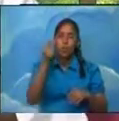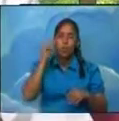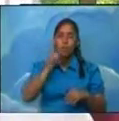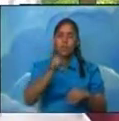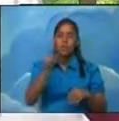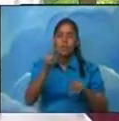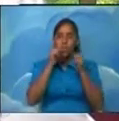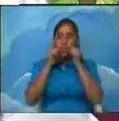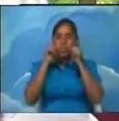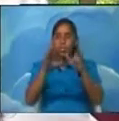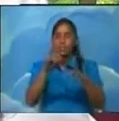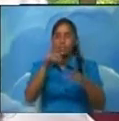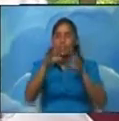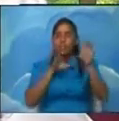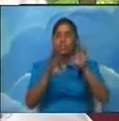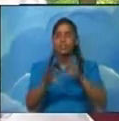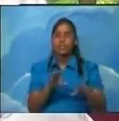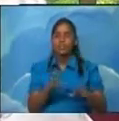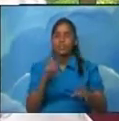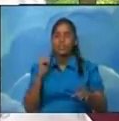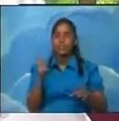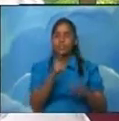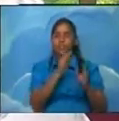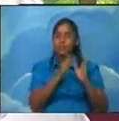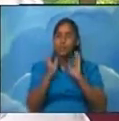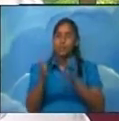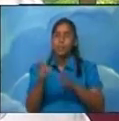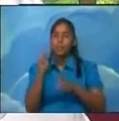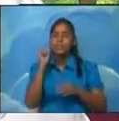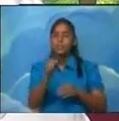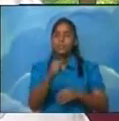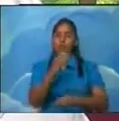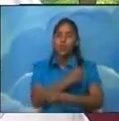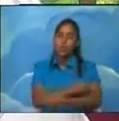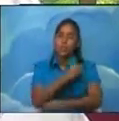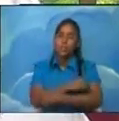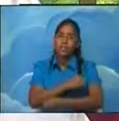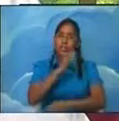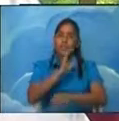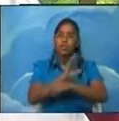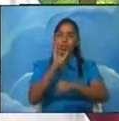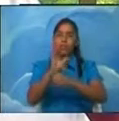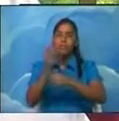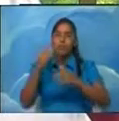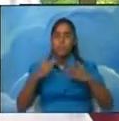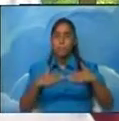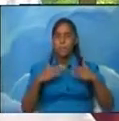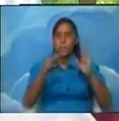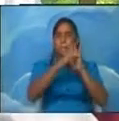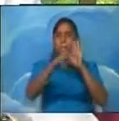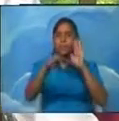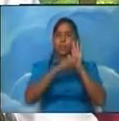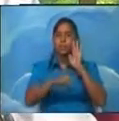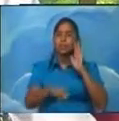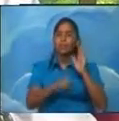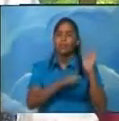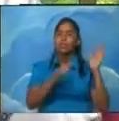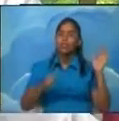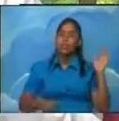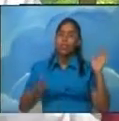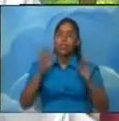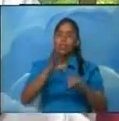bendecir a esta nación. La primera parte dice, si obedecieres cuidadosamente a mis mandamientos. El Señor le está